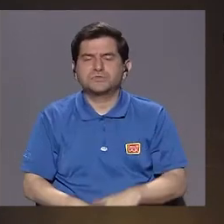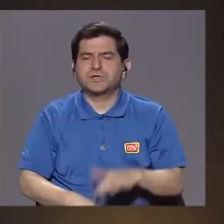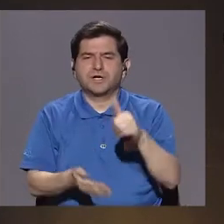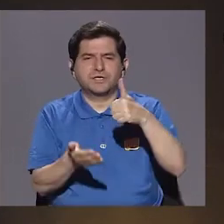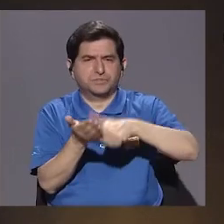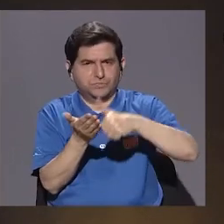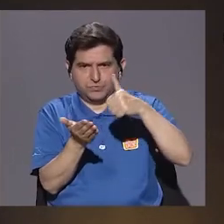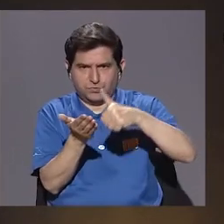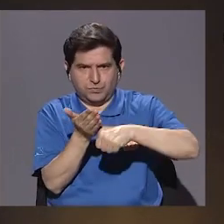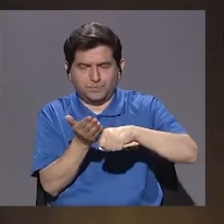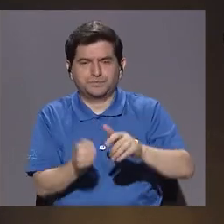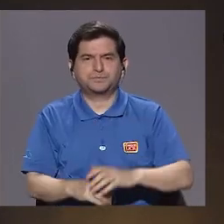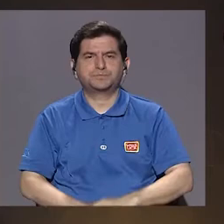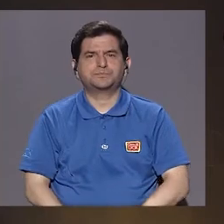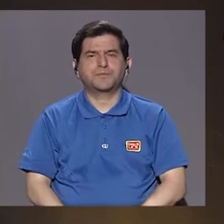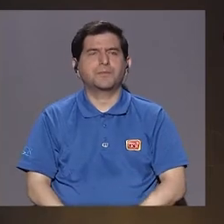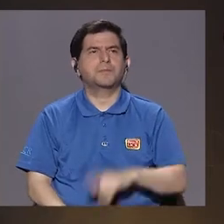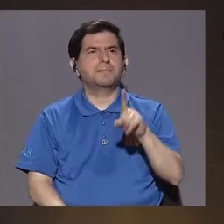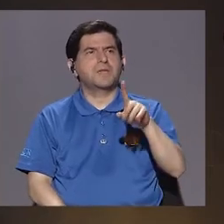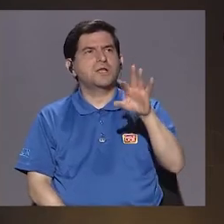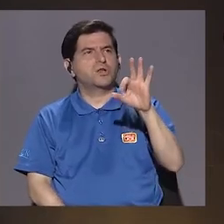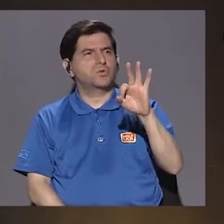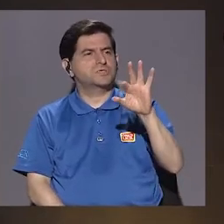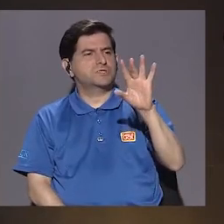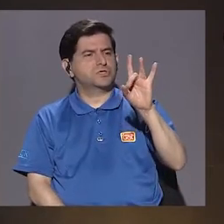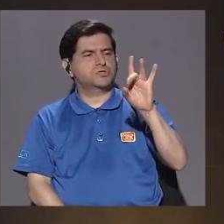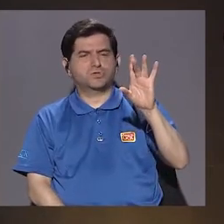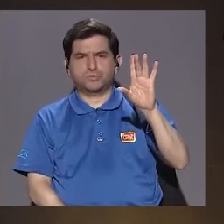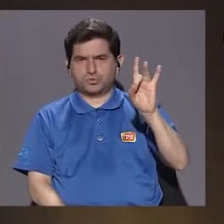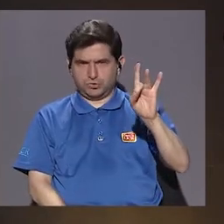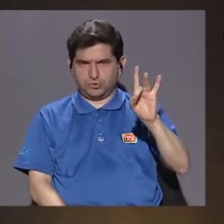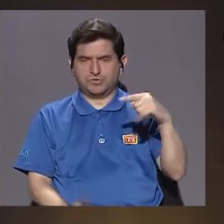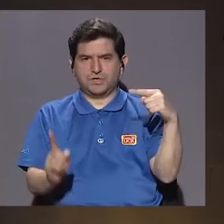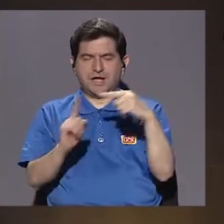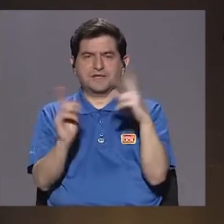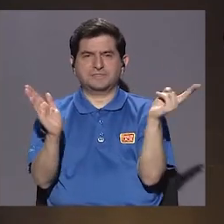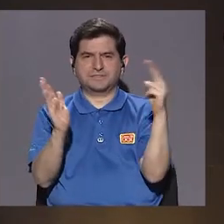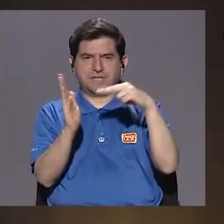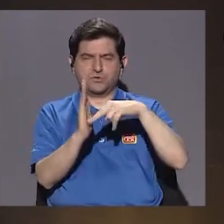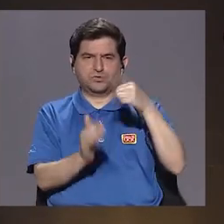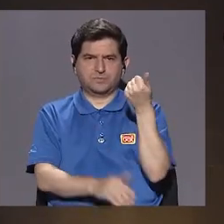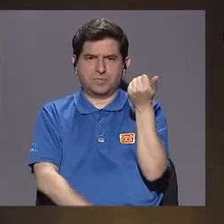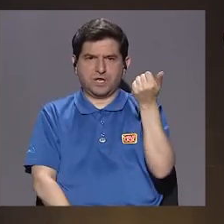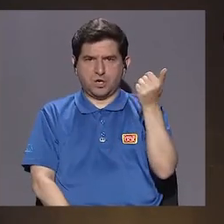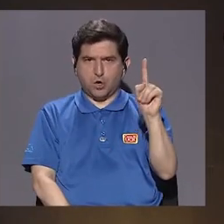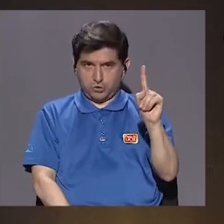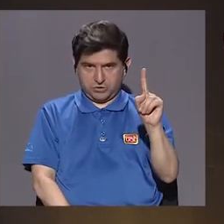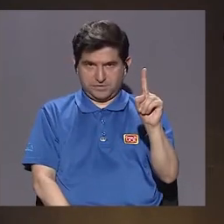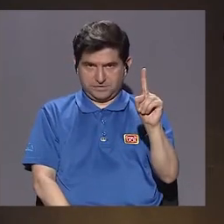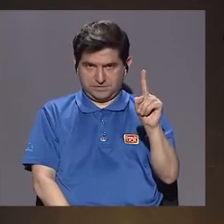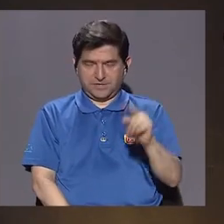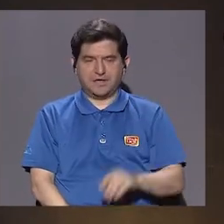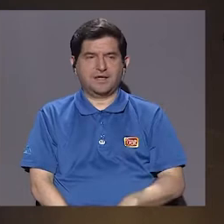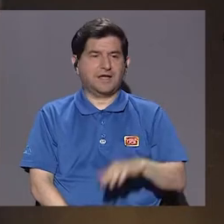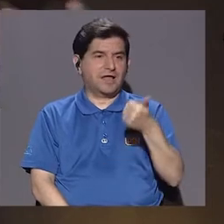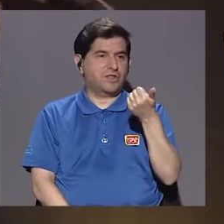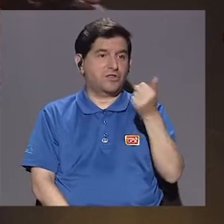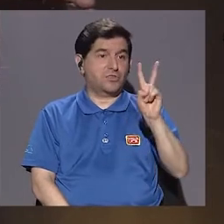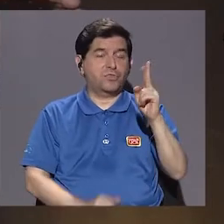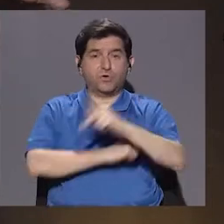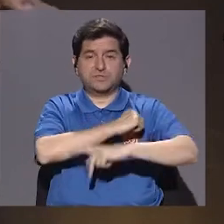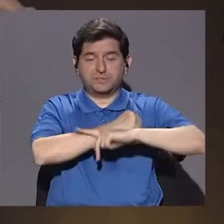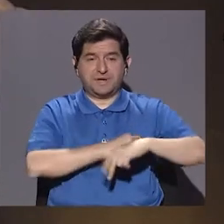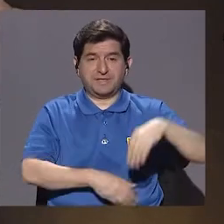y es que de 1988 al 2011 en 12 países de los